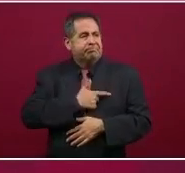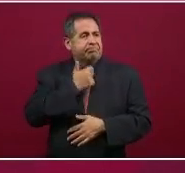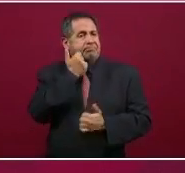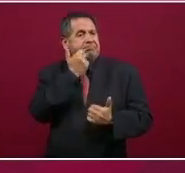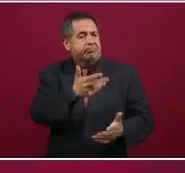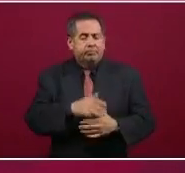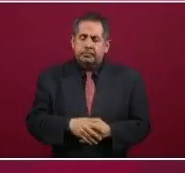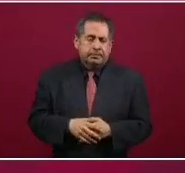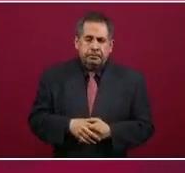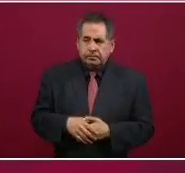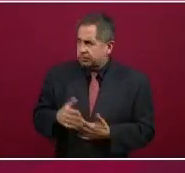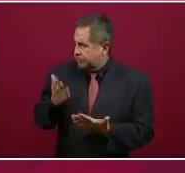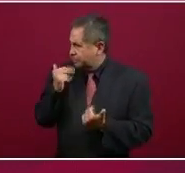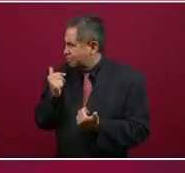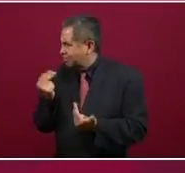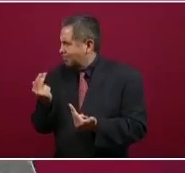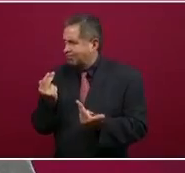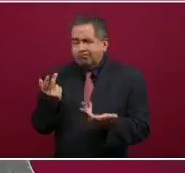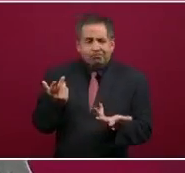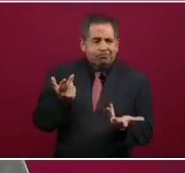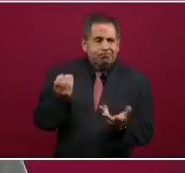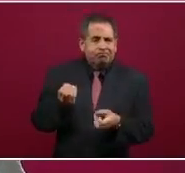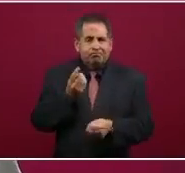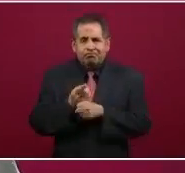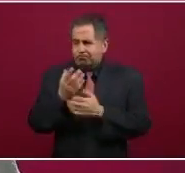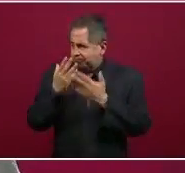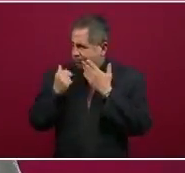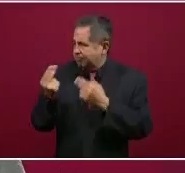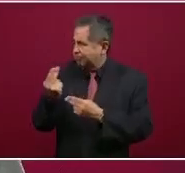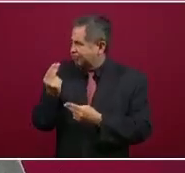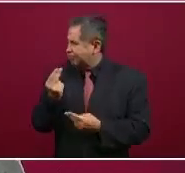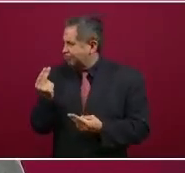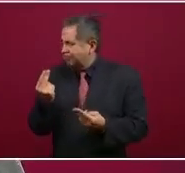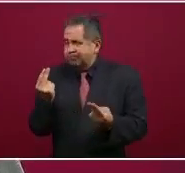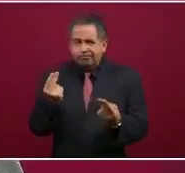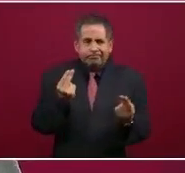necesidad, o porque no hay oportunidades de trabajo